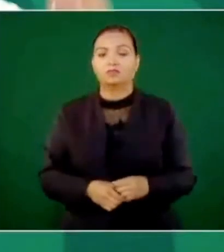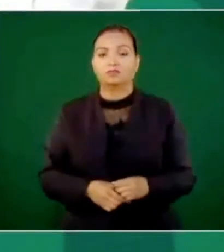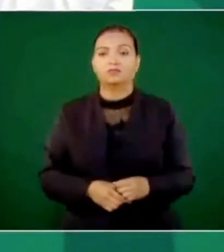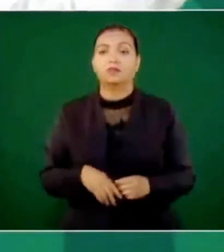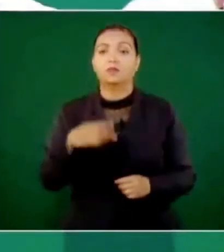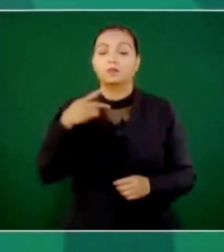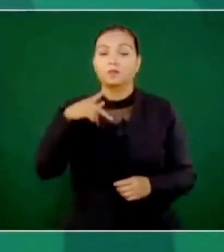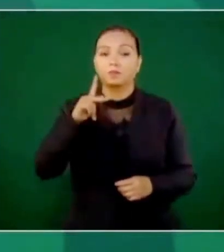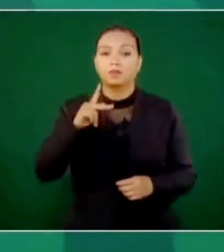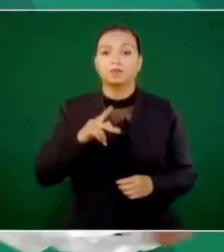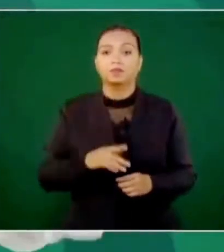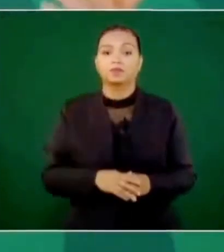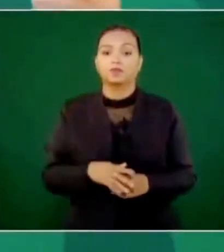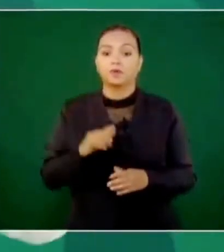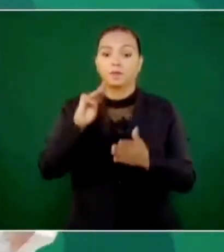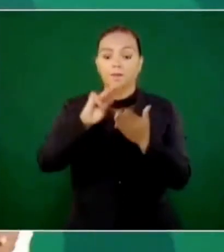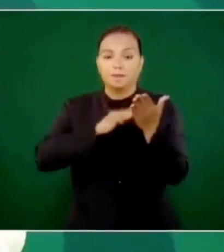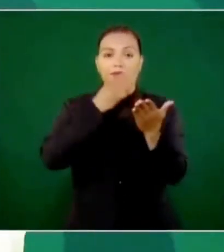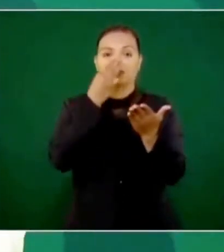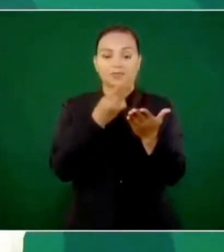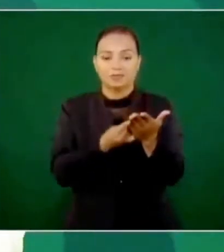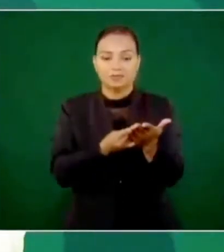Pero Matamoros,